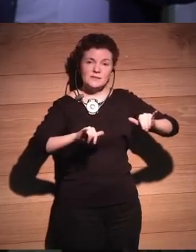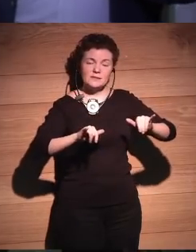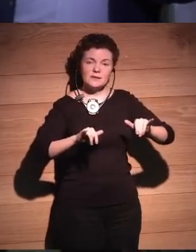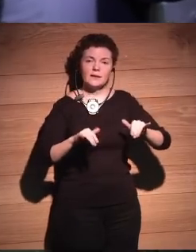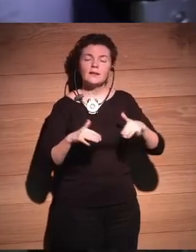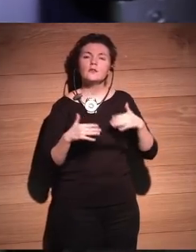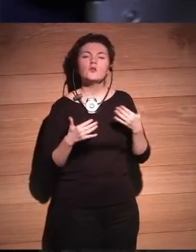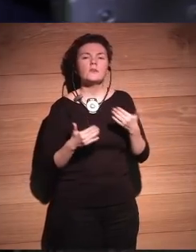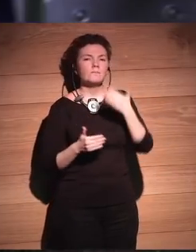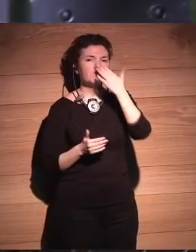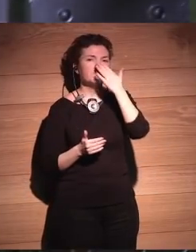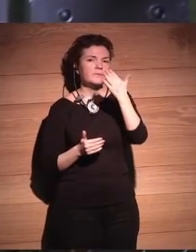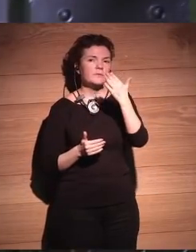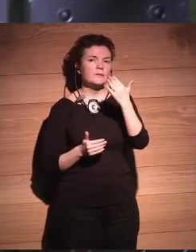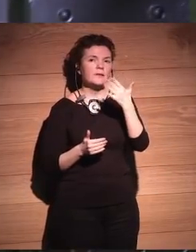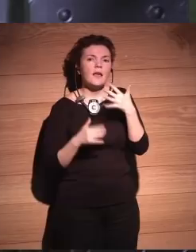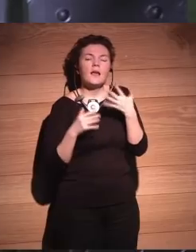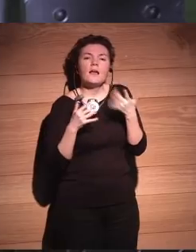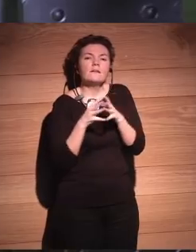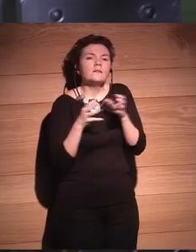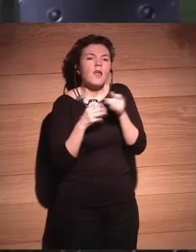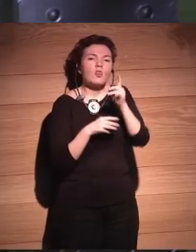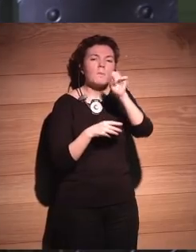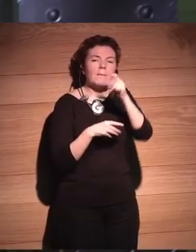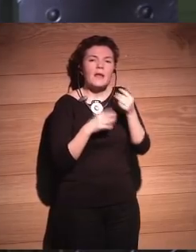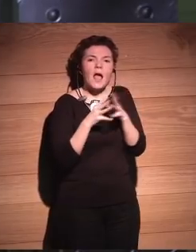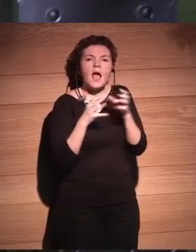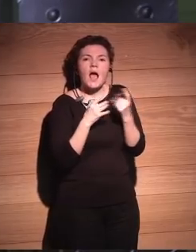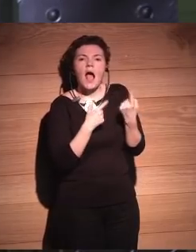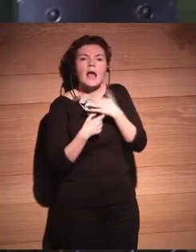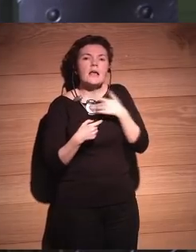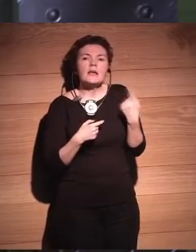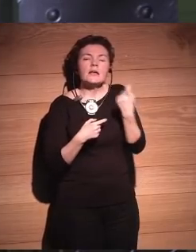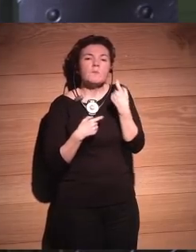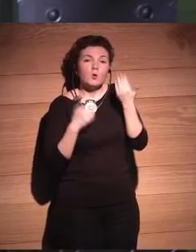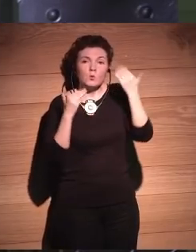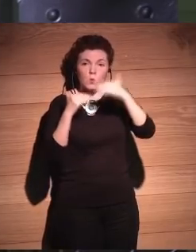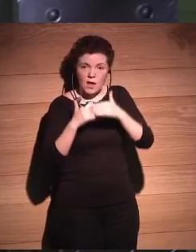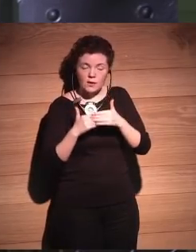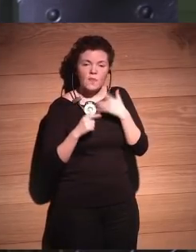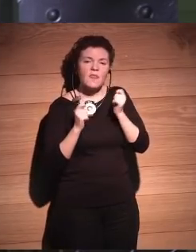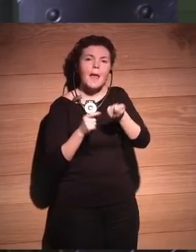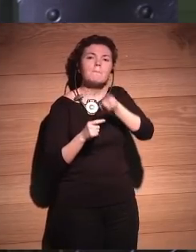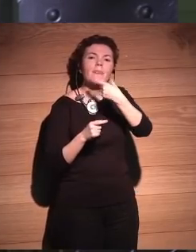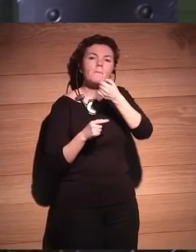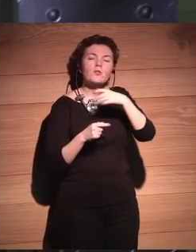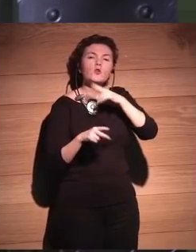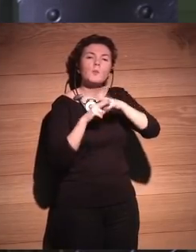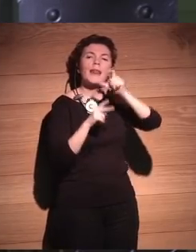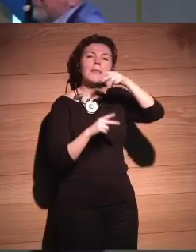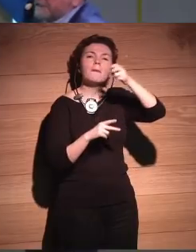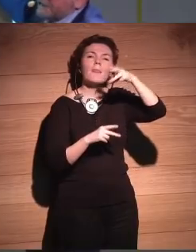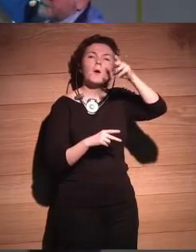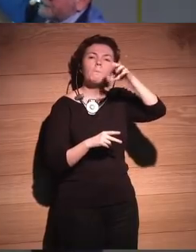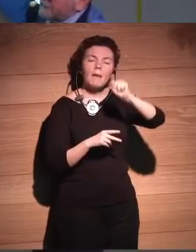Entonces, la verdad es que están ávidos de recibir dopamina porque no tienen. Entonces, damos un medicamento que se llama Levodopa, que es el